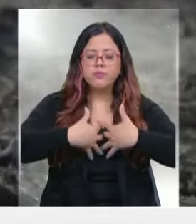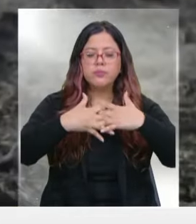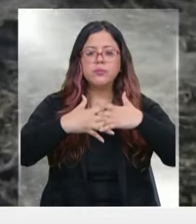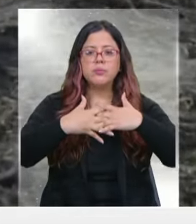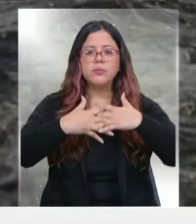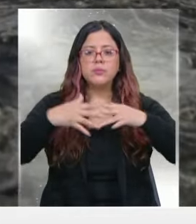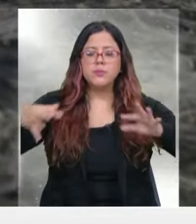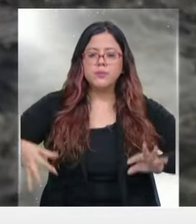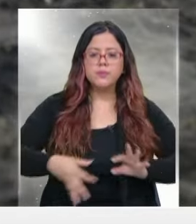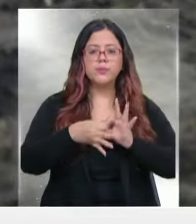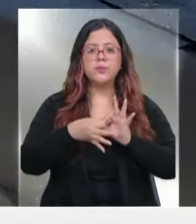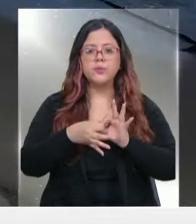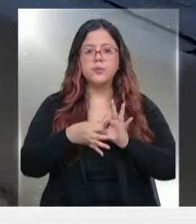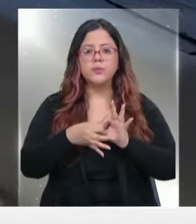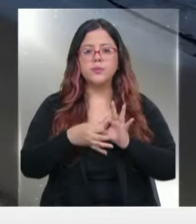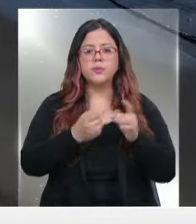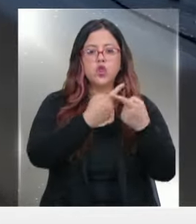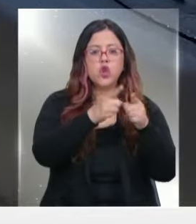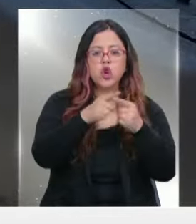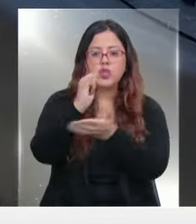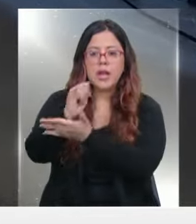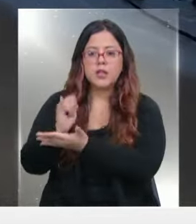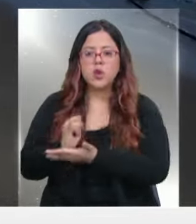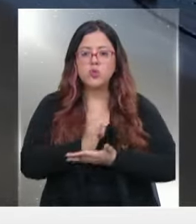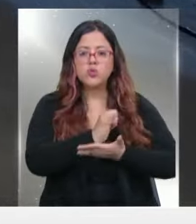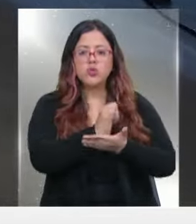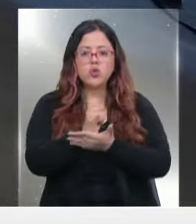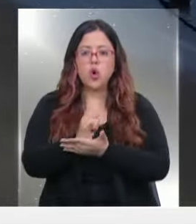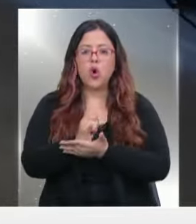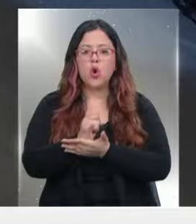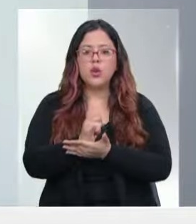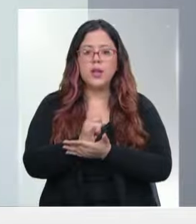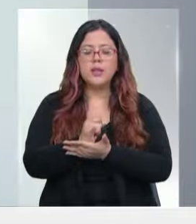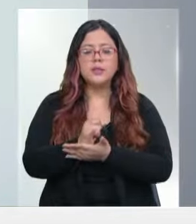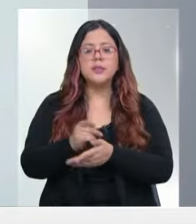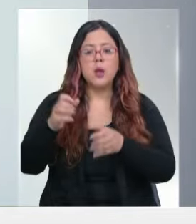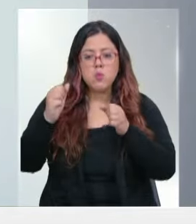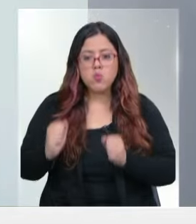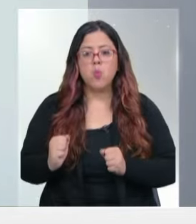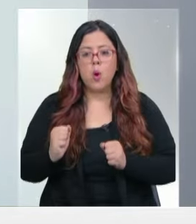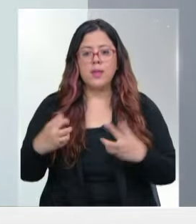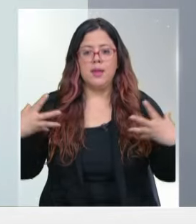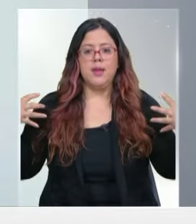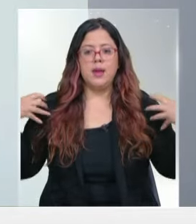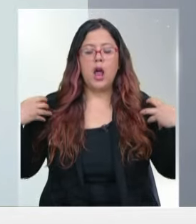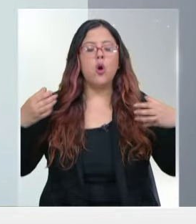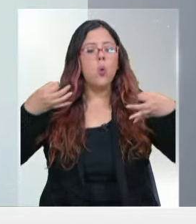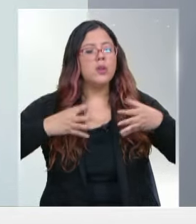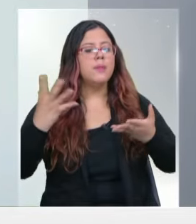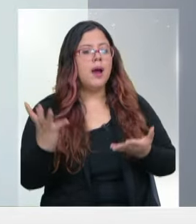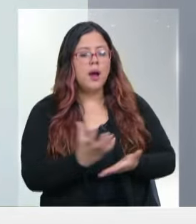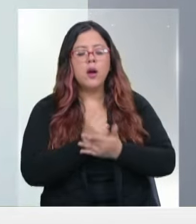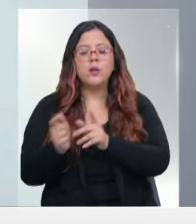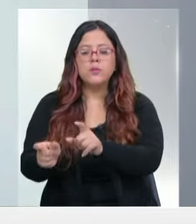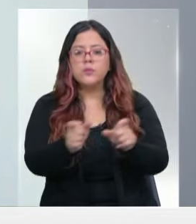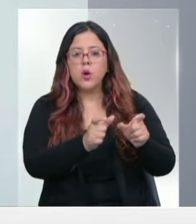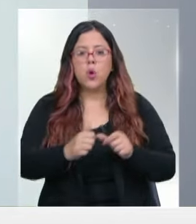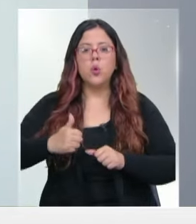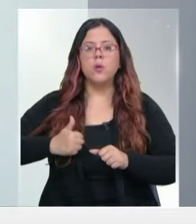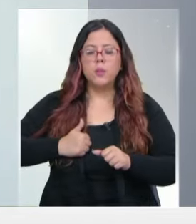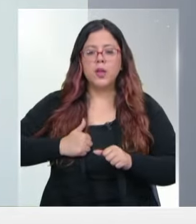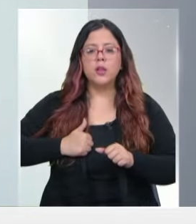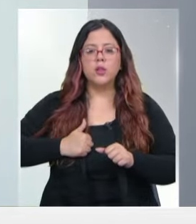trabajo articulado con los otros organismos sectoriales que tienen competencia en la materia para lograr velar por el cumplimiento